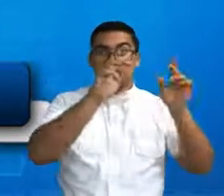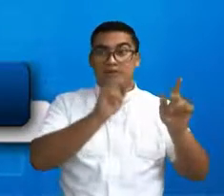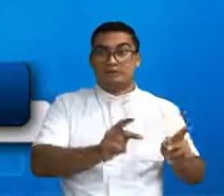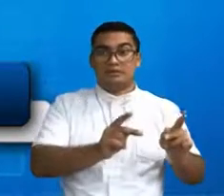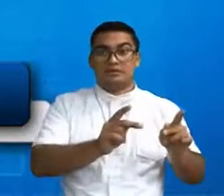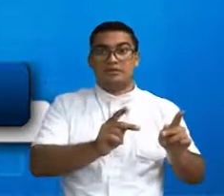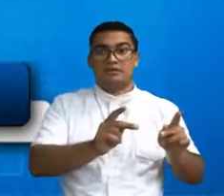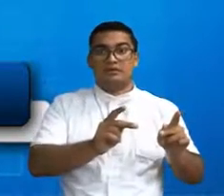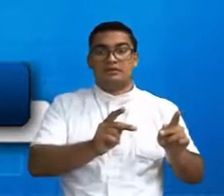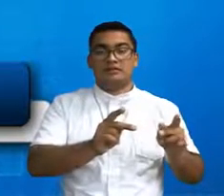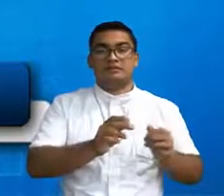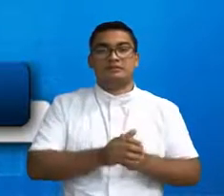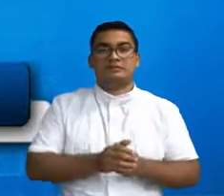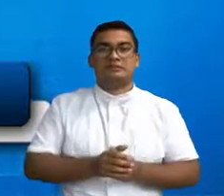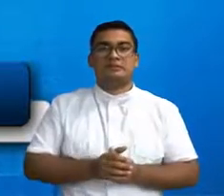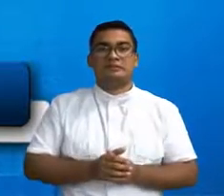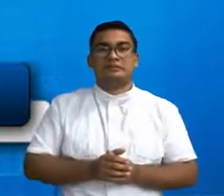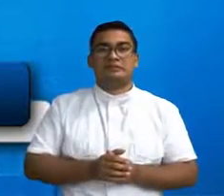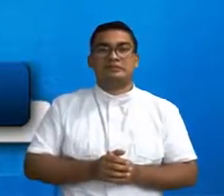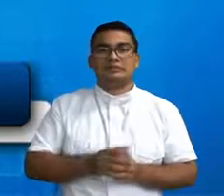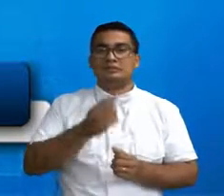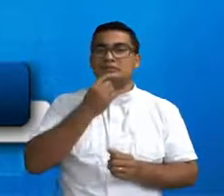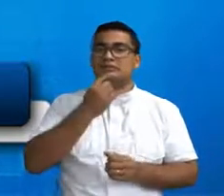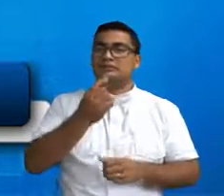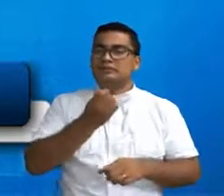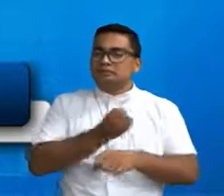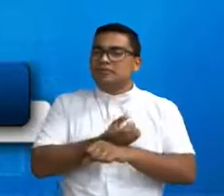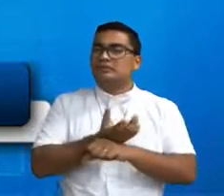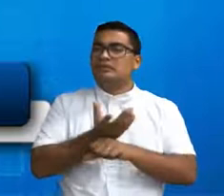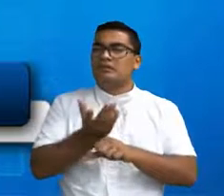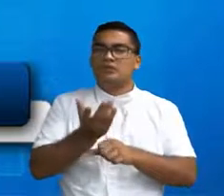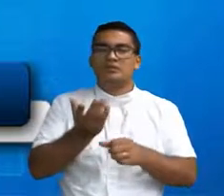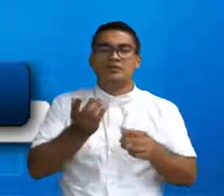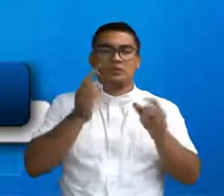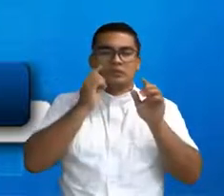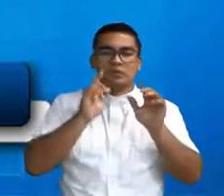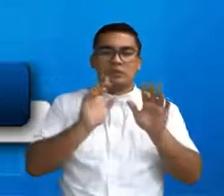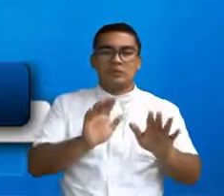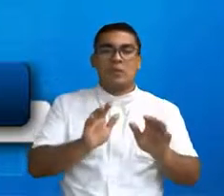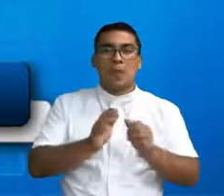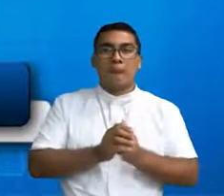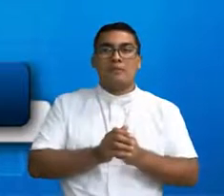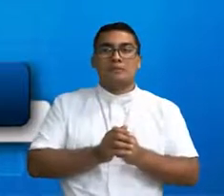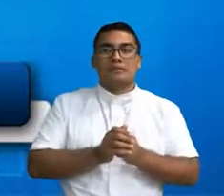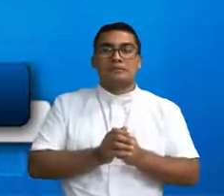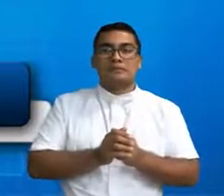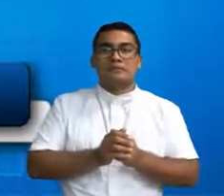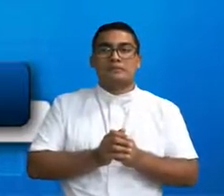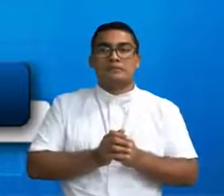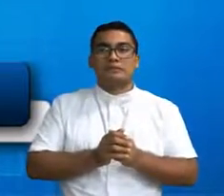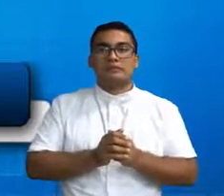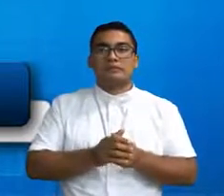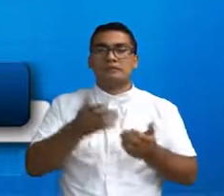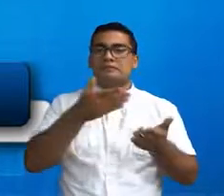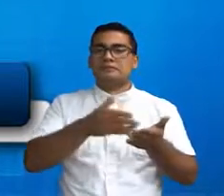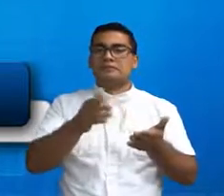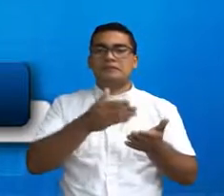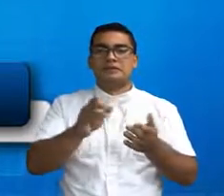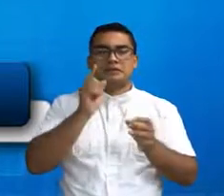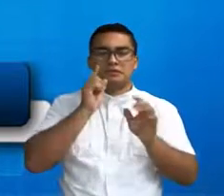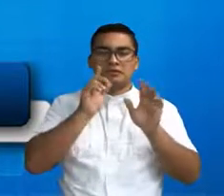está muy marcado. Doctor, ¿y cuáles serían las medidas de prevención? Correcto. Las medidas de prevención son bastante